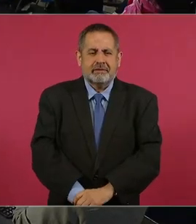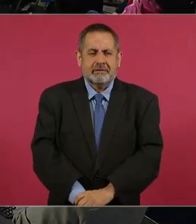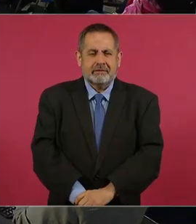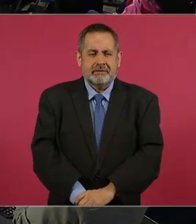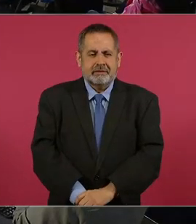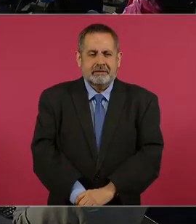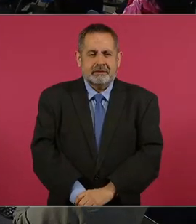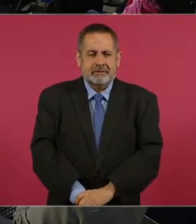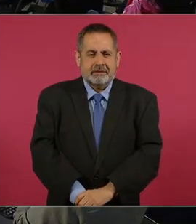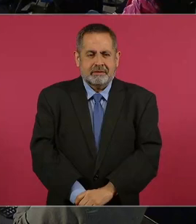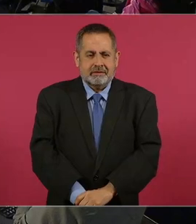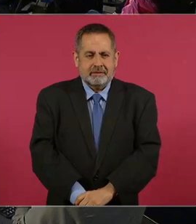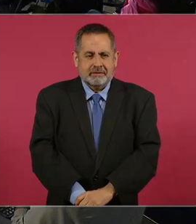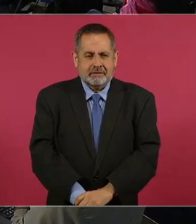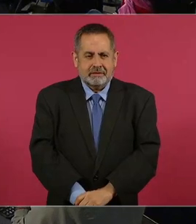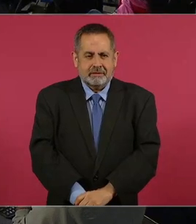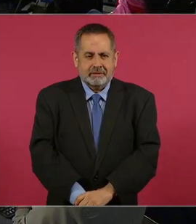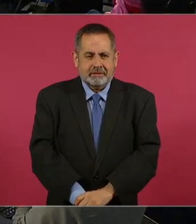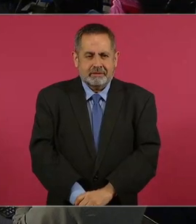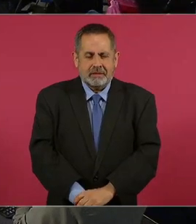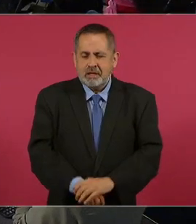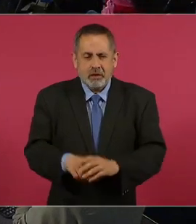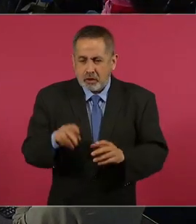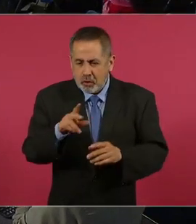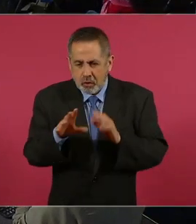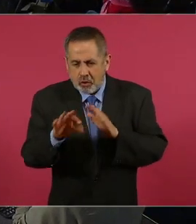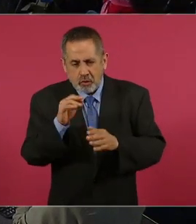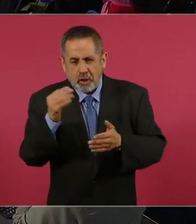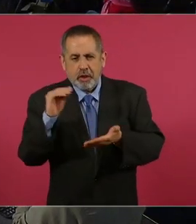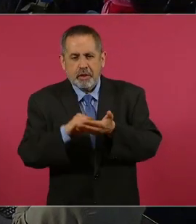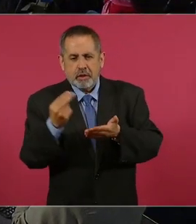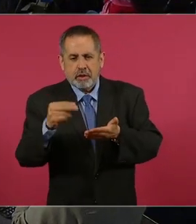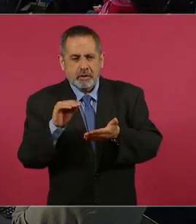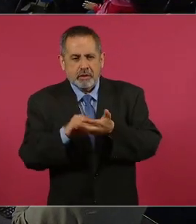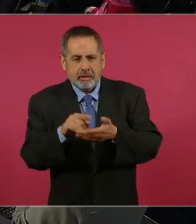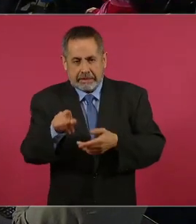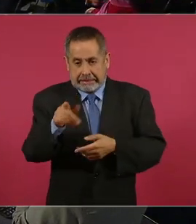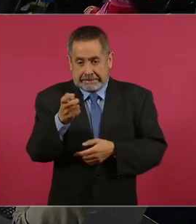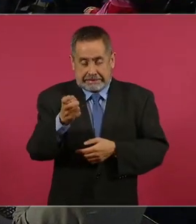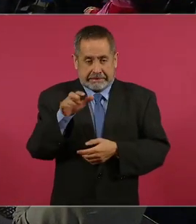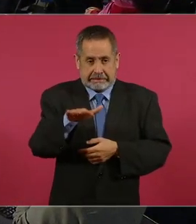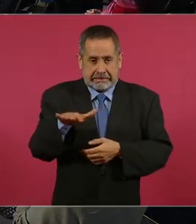Aquí. Ah, es que no está, no aparece. Aquí.